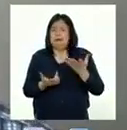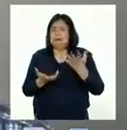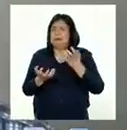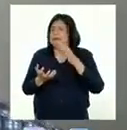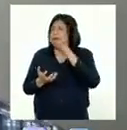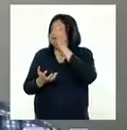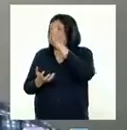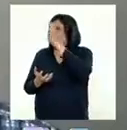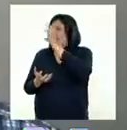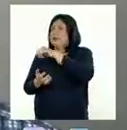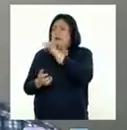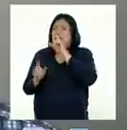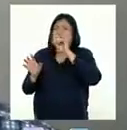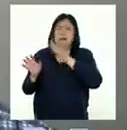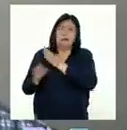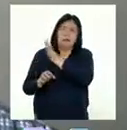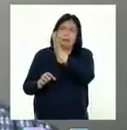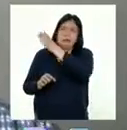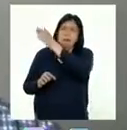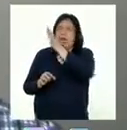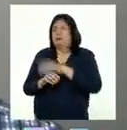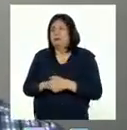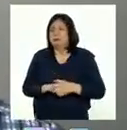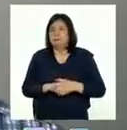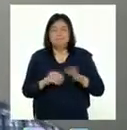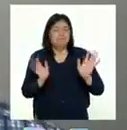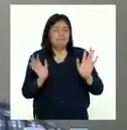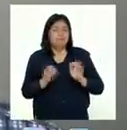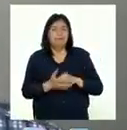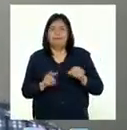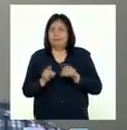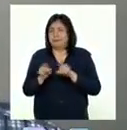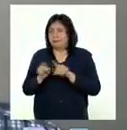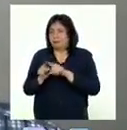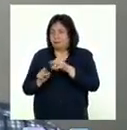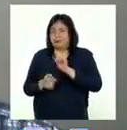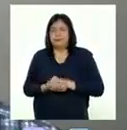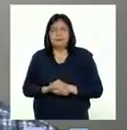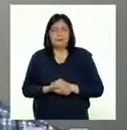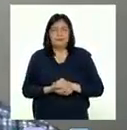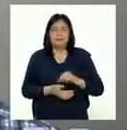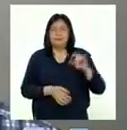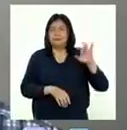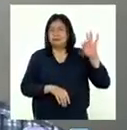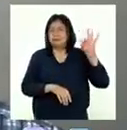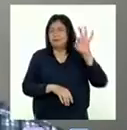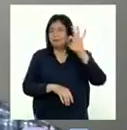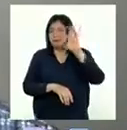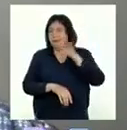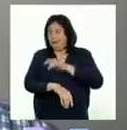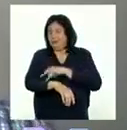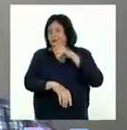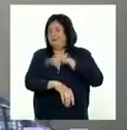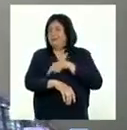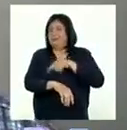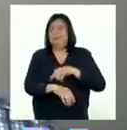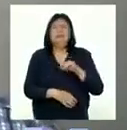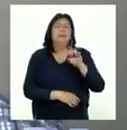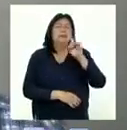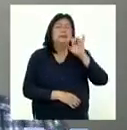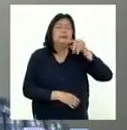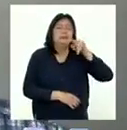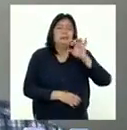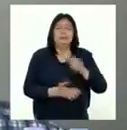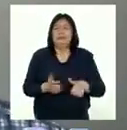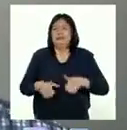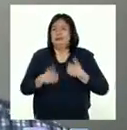otros refugios al desplazarse, ¿no? También tenemos el caso del mosquito del dengue, que vive normalmente en